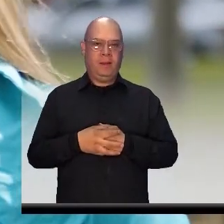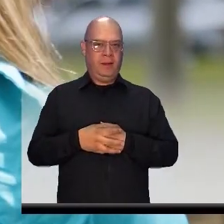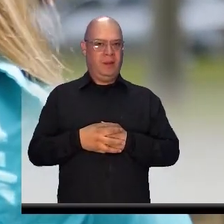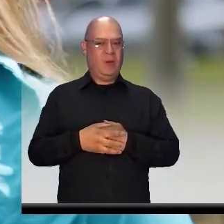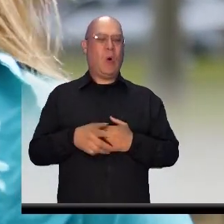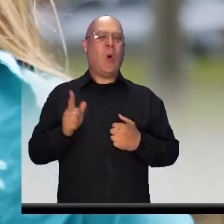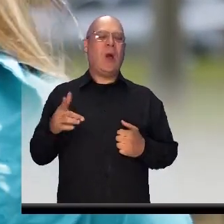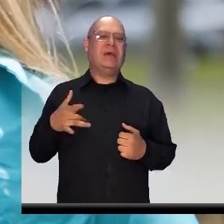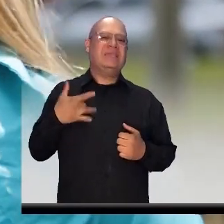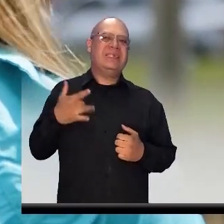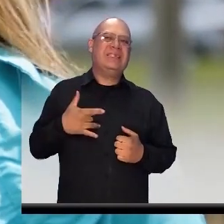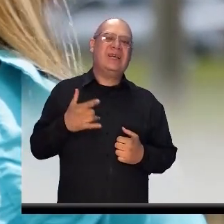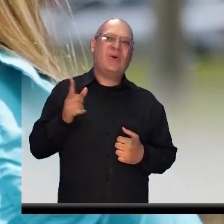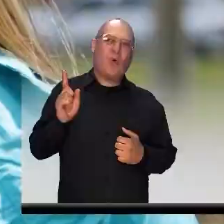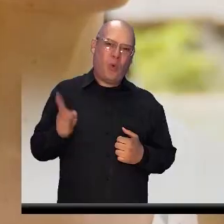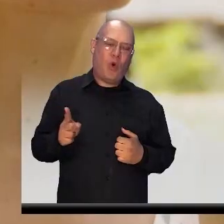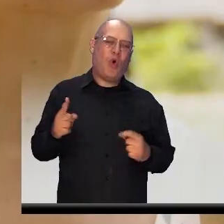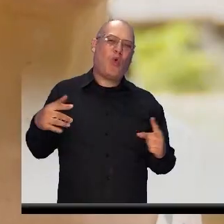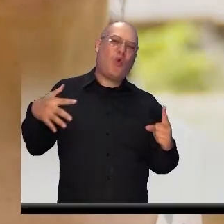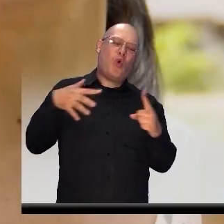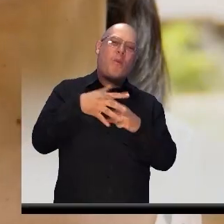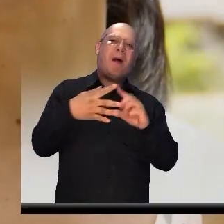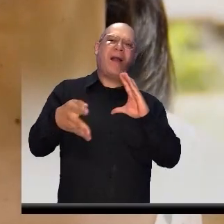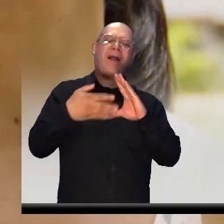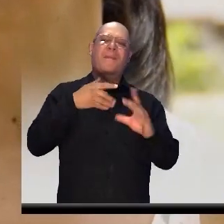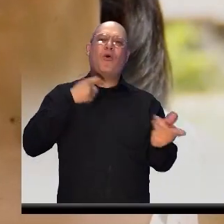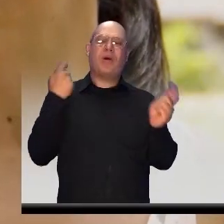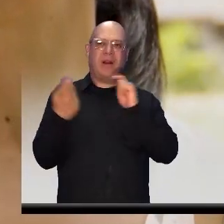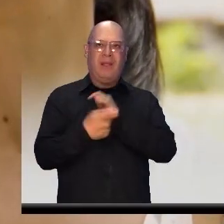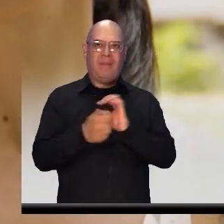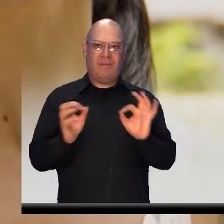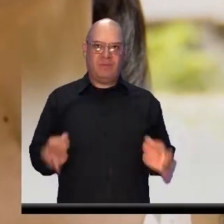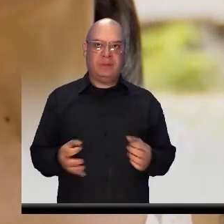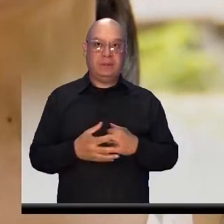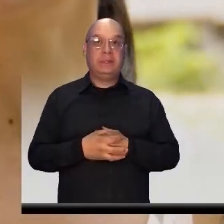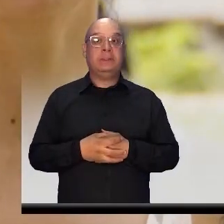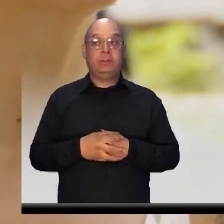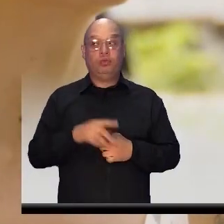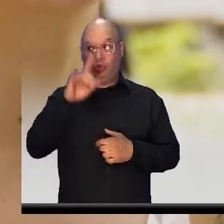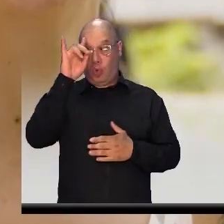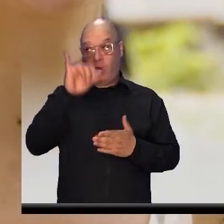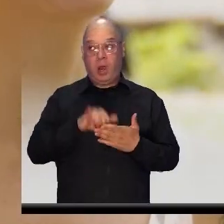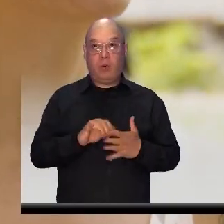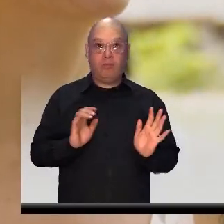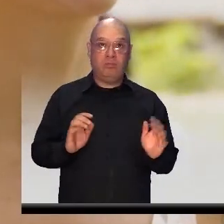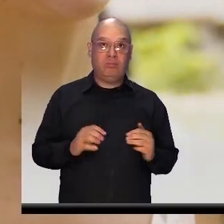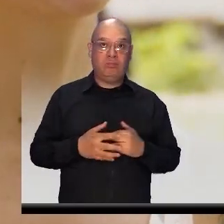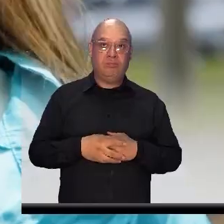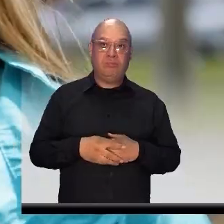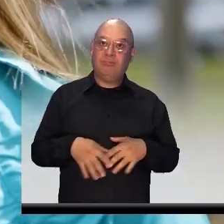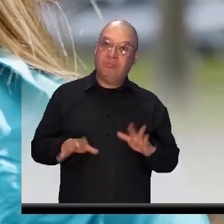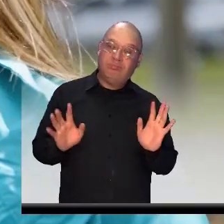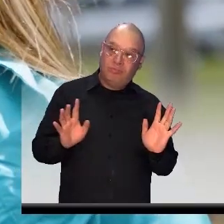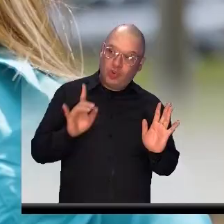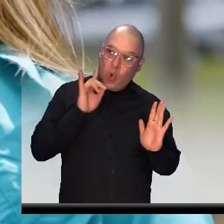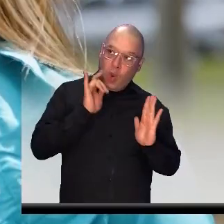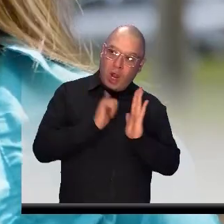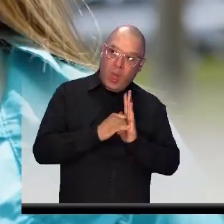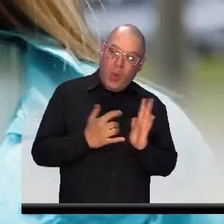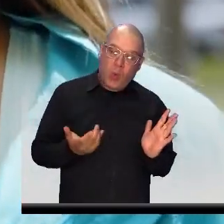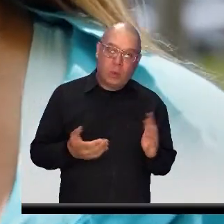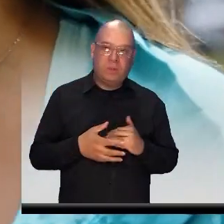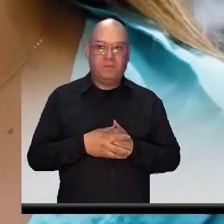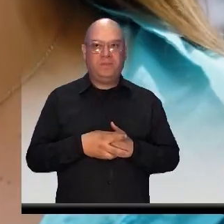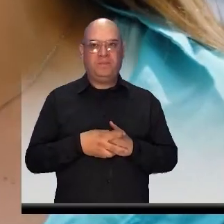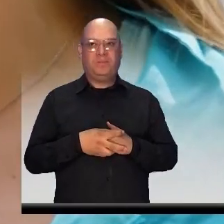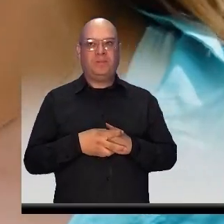es a causa del cambio climático? Sí, yo creería que sí, pues es que no hay otra explicación. Ok, y ustedes